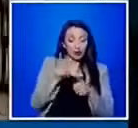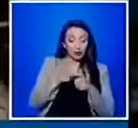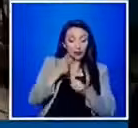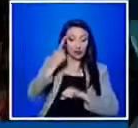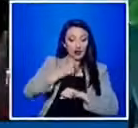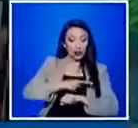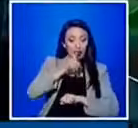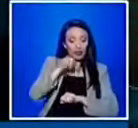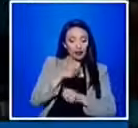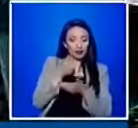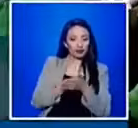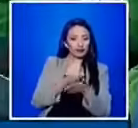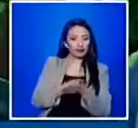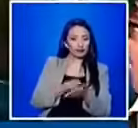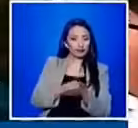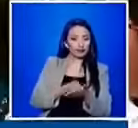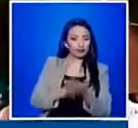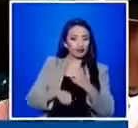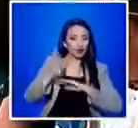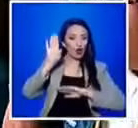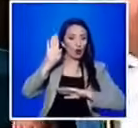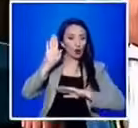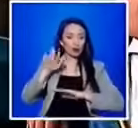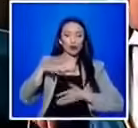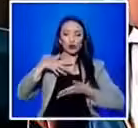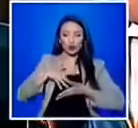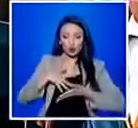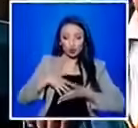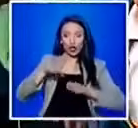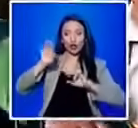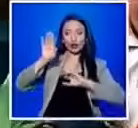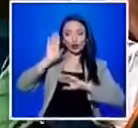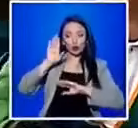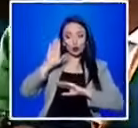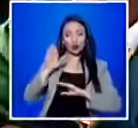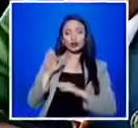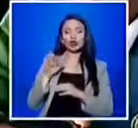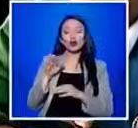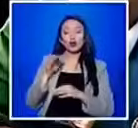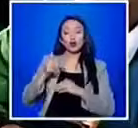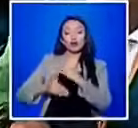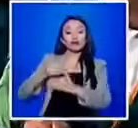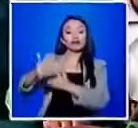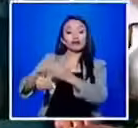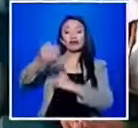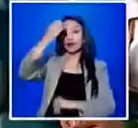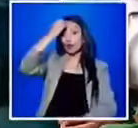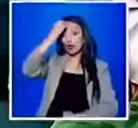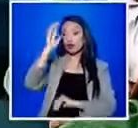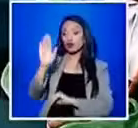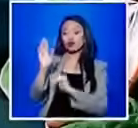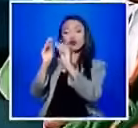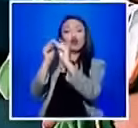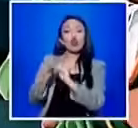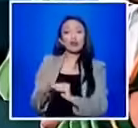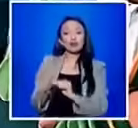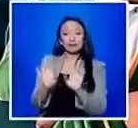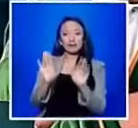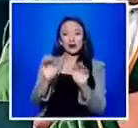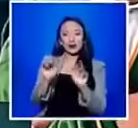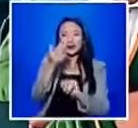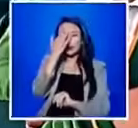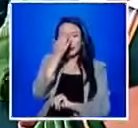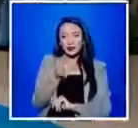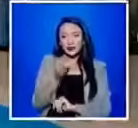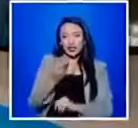ya el año, así que el compromiso de todos a estudiar, a comprometerse, por supuesto, con su educación, con su formación integral. Nos despedimos.